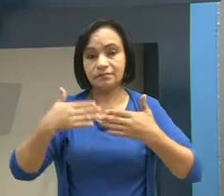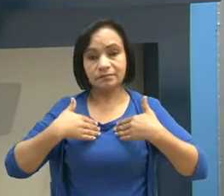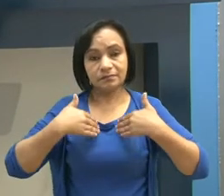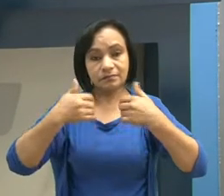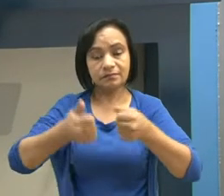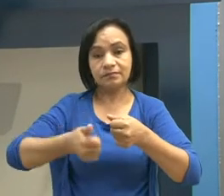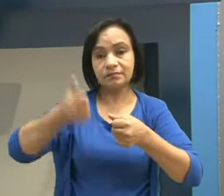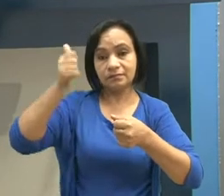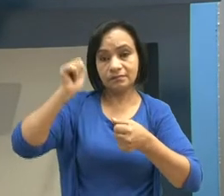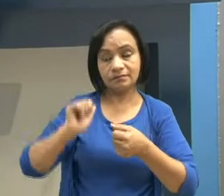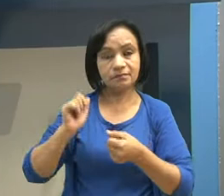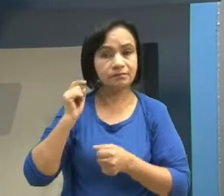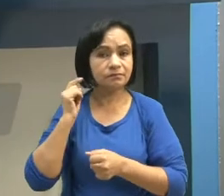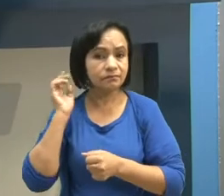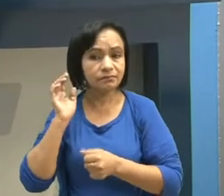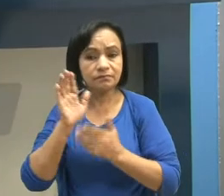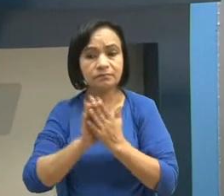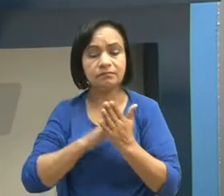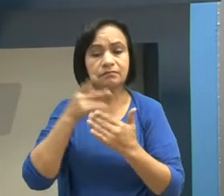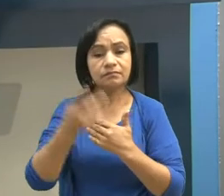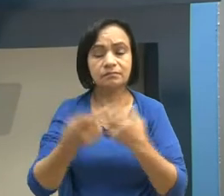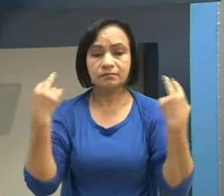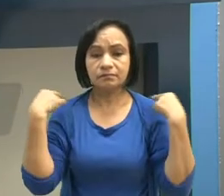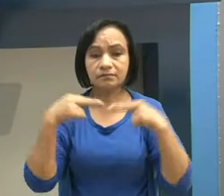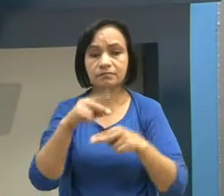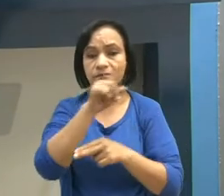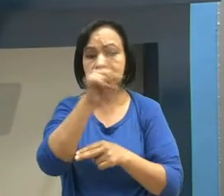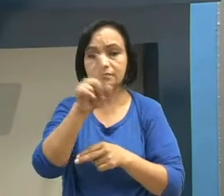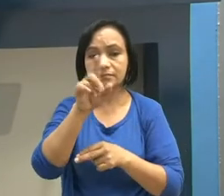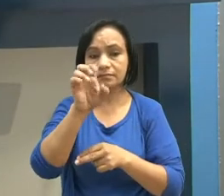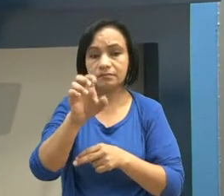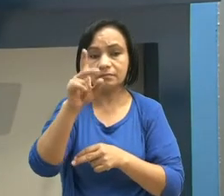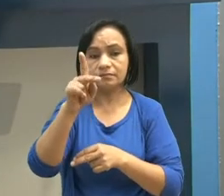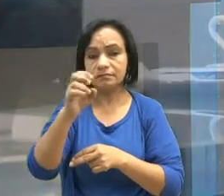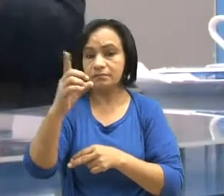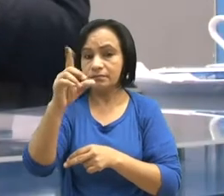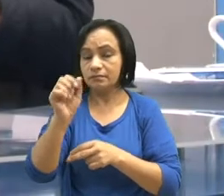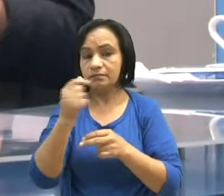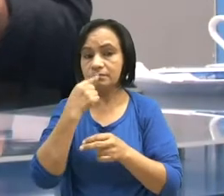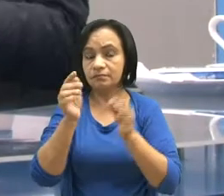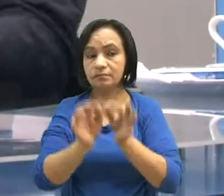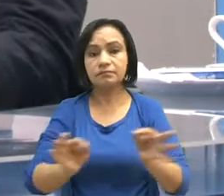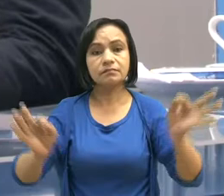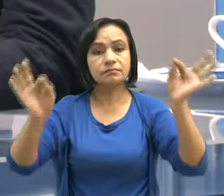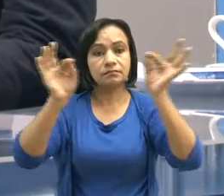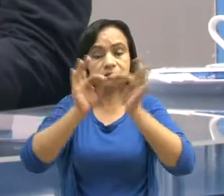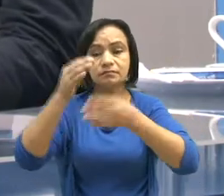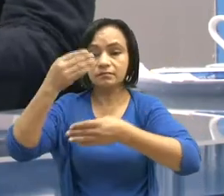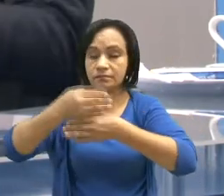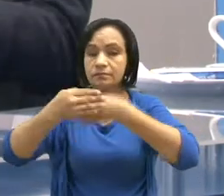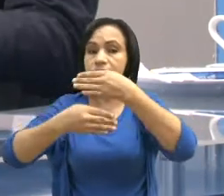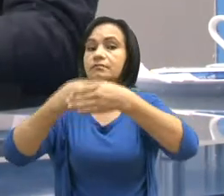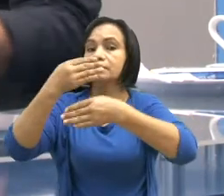ayer escuchaba aquí mismo en tu programa al profesor Cepeda, y él hacía la importancia que tiene todo lo que es la infraestructura,